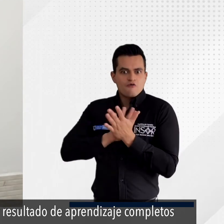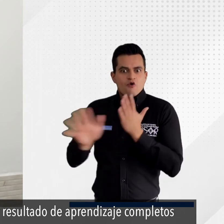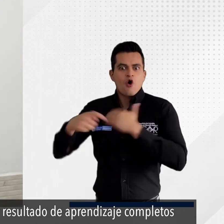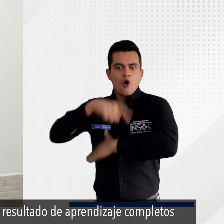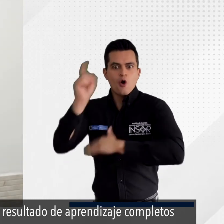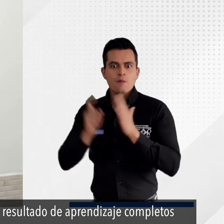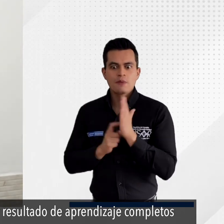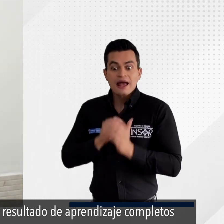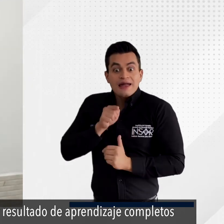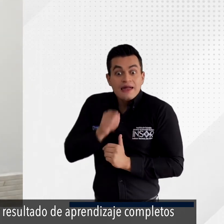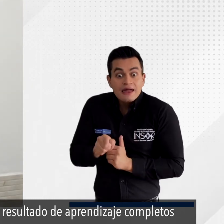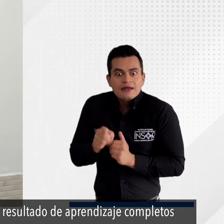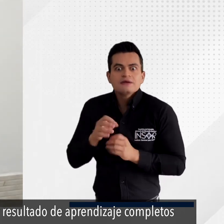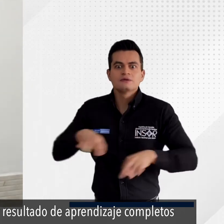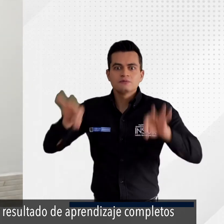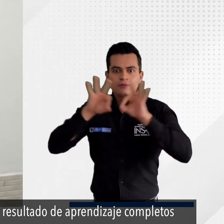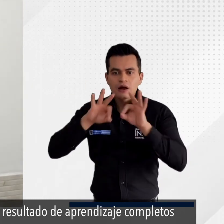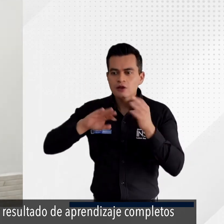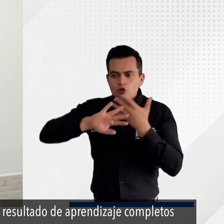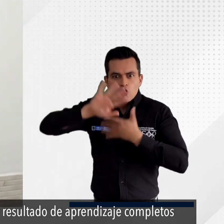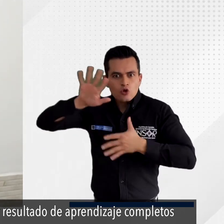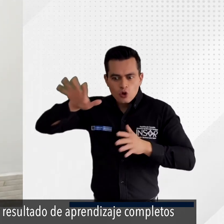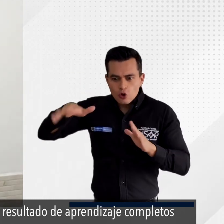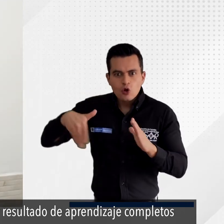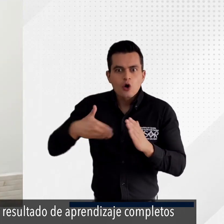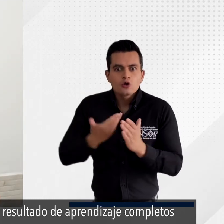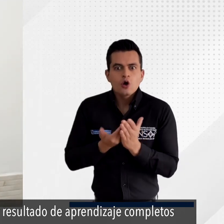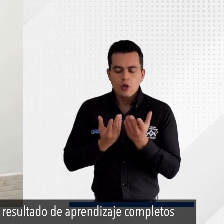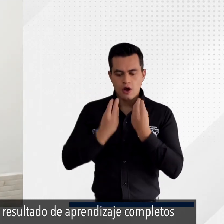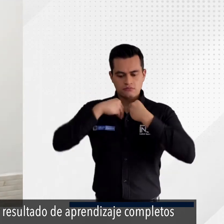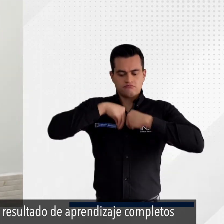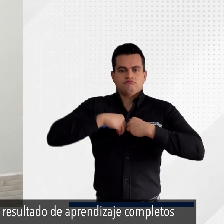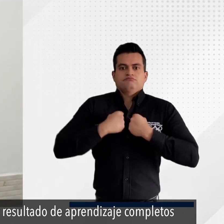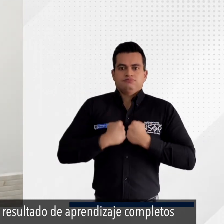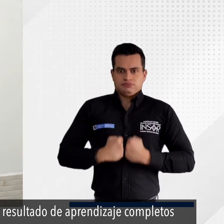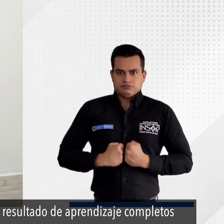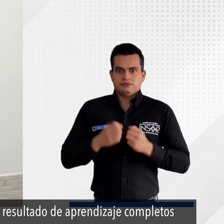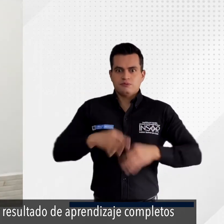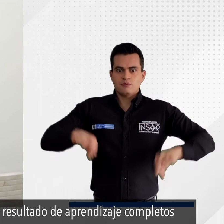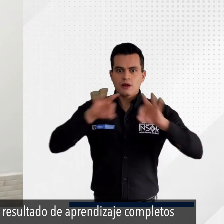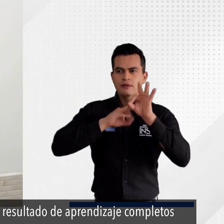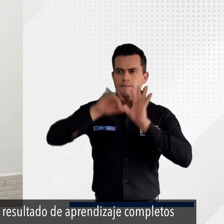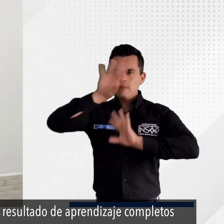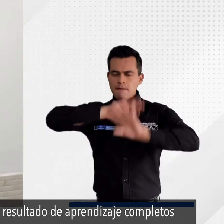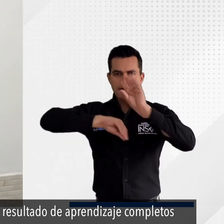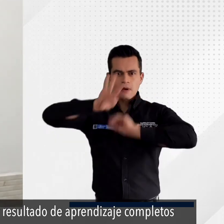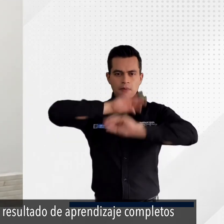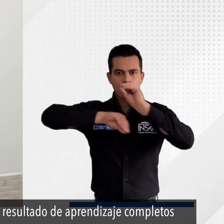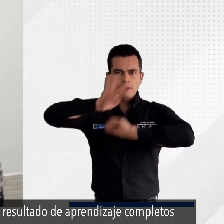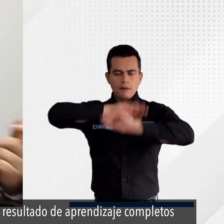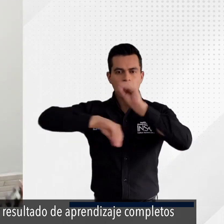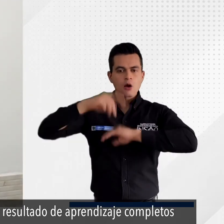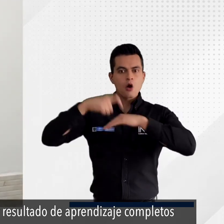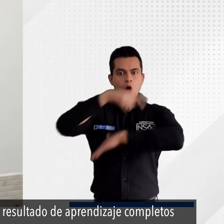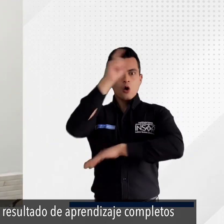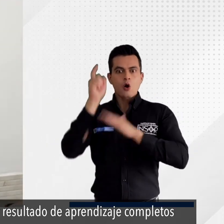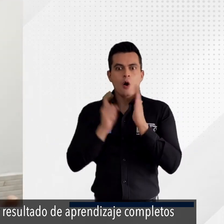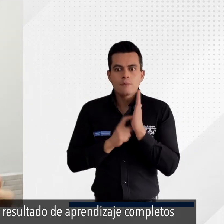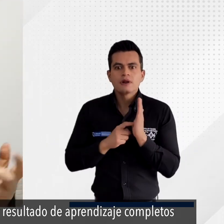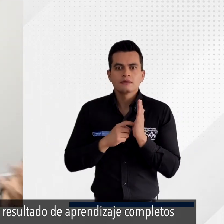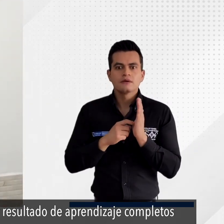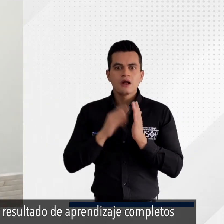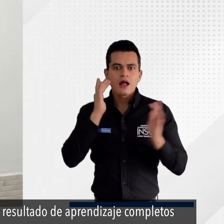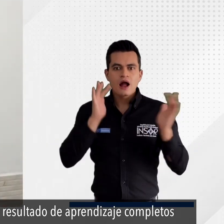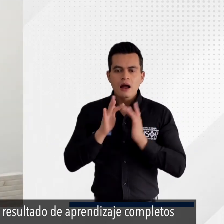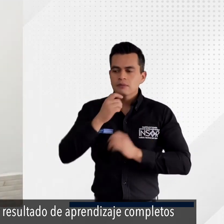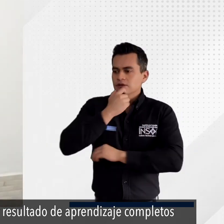debo formarme, o deben ser resultados de aprendizaje completos e integrales en las mismas condiciones como cuando aprendo a